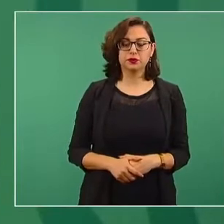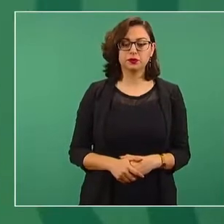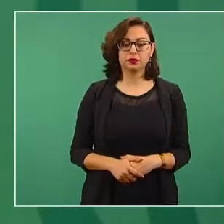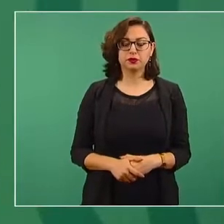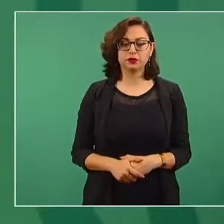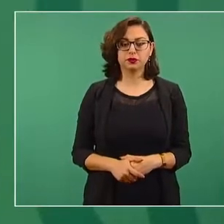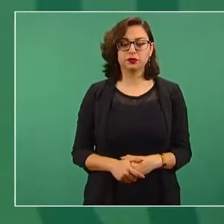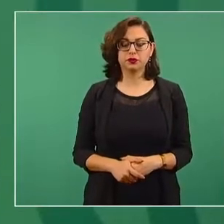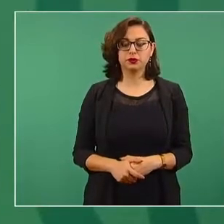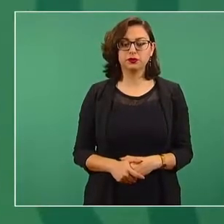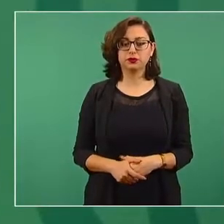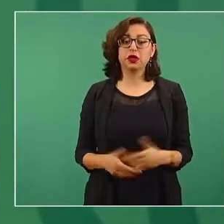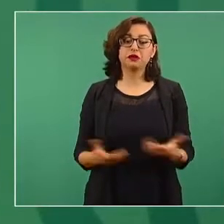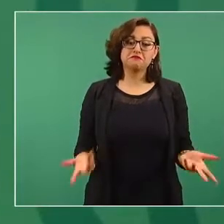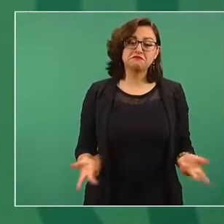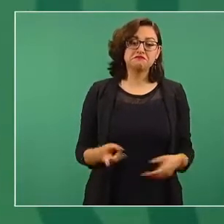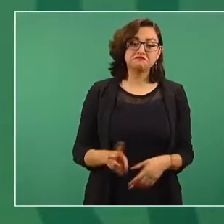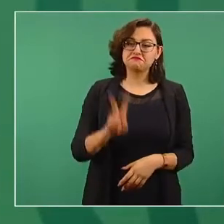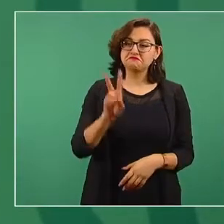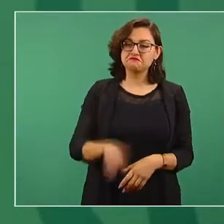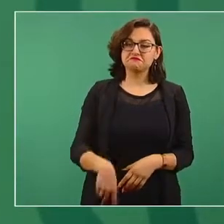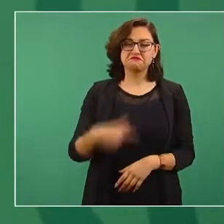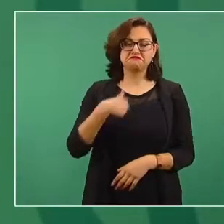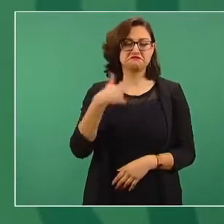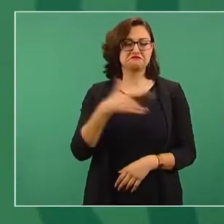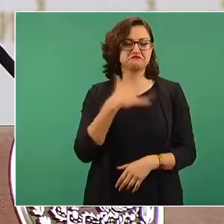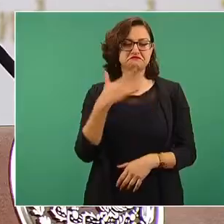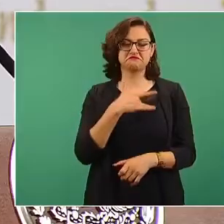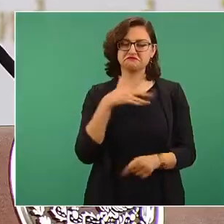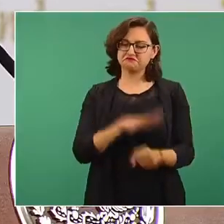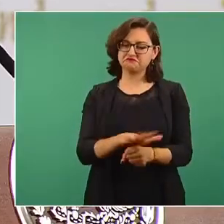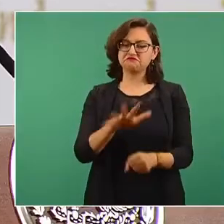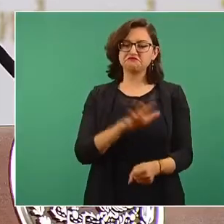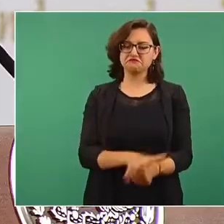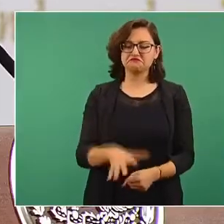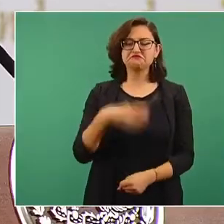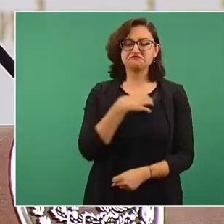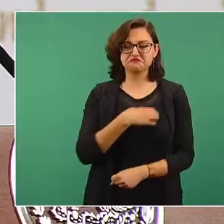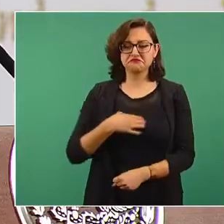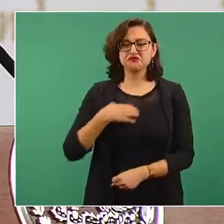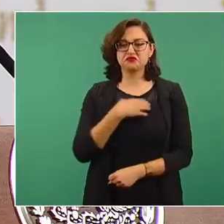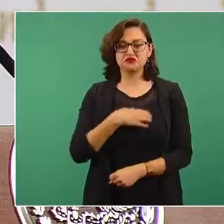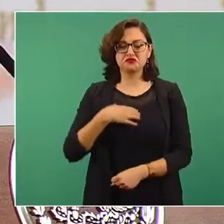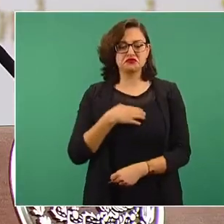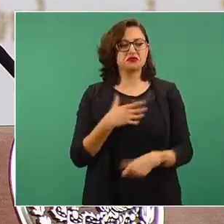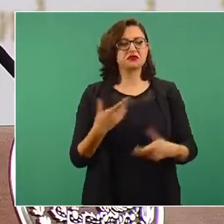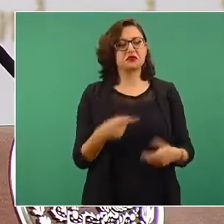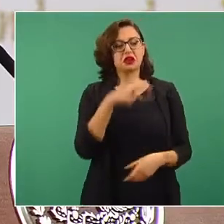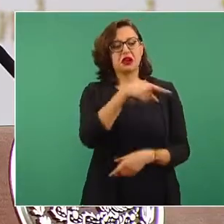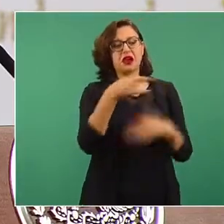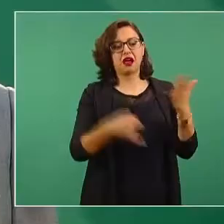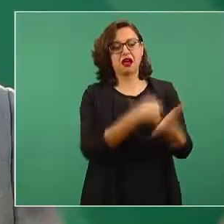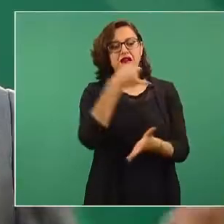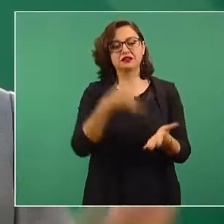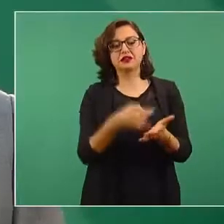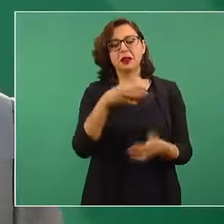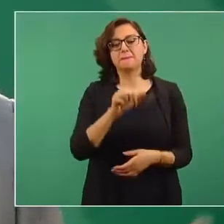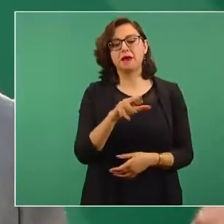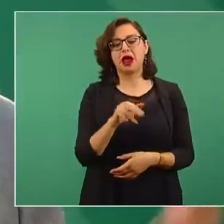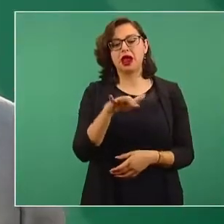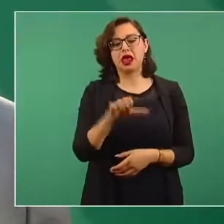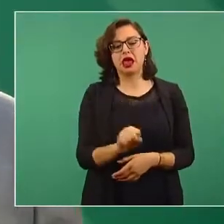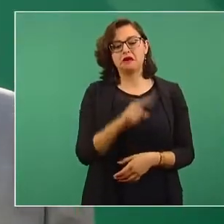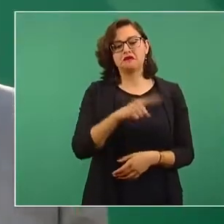satisfactorio, lo he dicho en otras ocasiones, que el penal de las Islas Marías se convierta